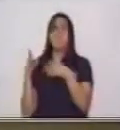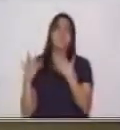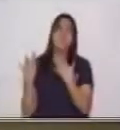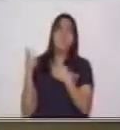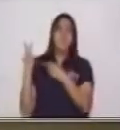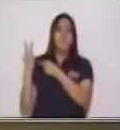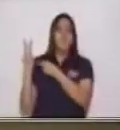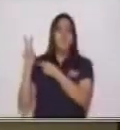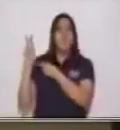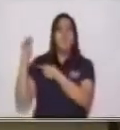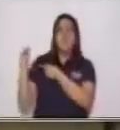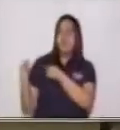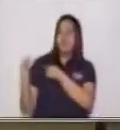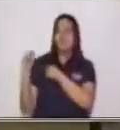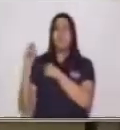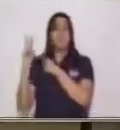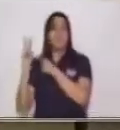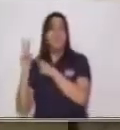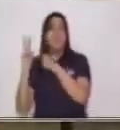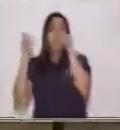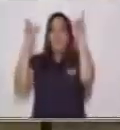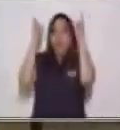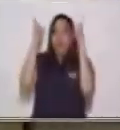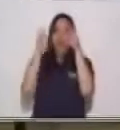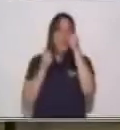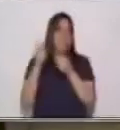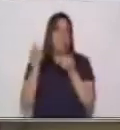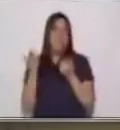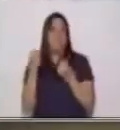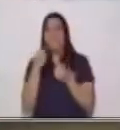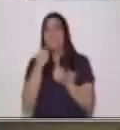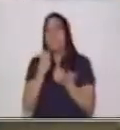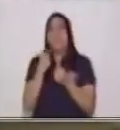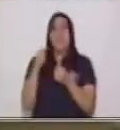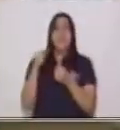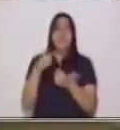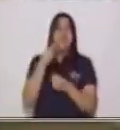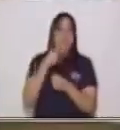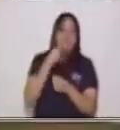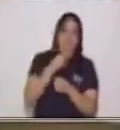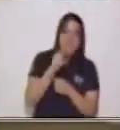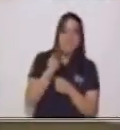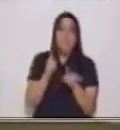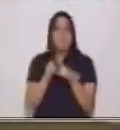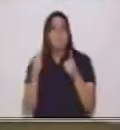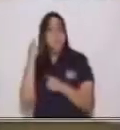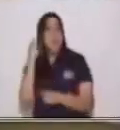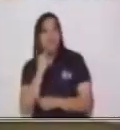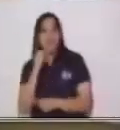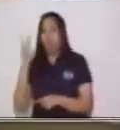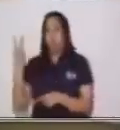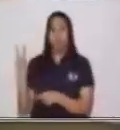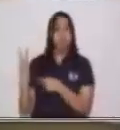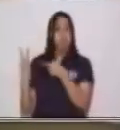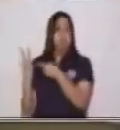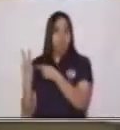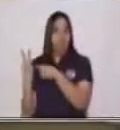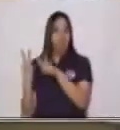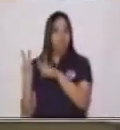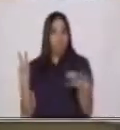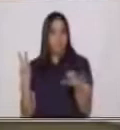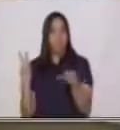B chica, B de vaca, ¿sí? Pero en realidad en el alfabeto pues cada letra tiene un solo nombre,